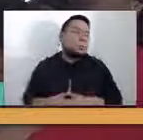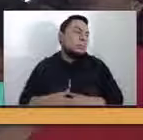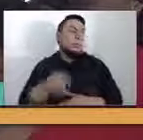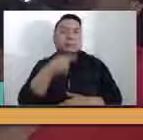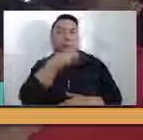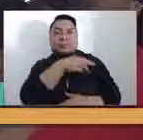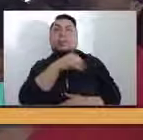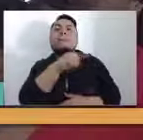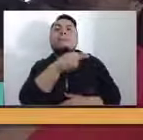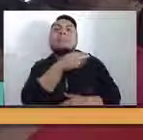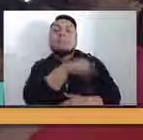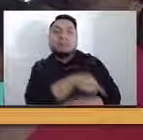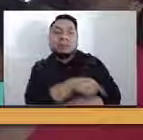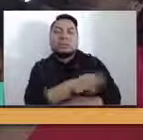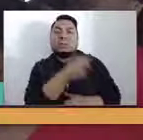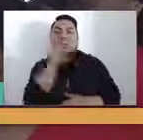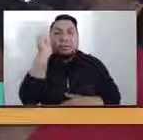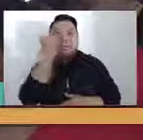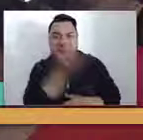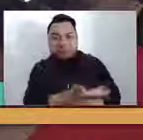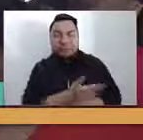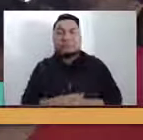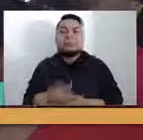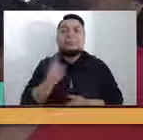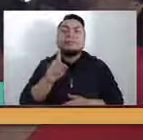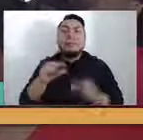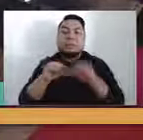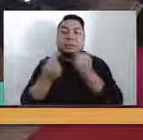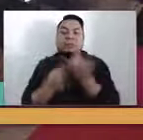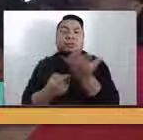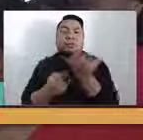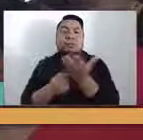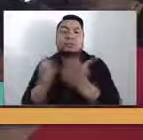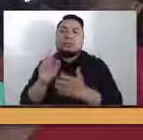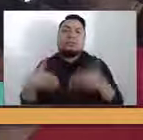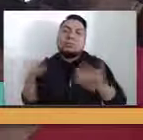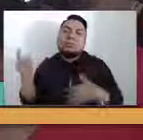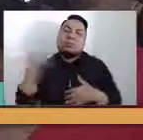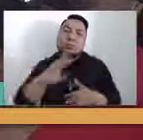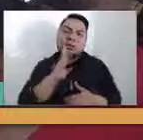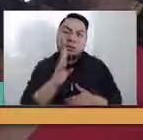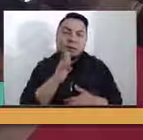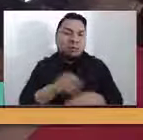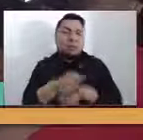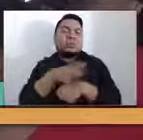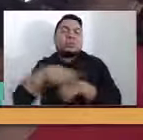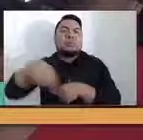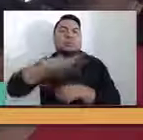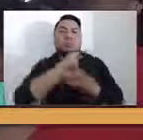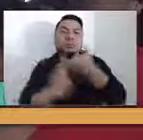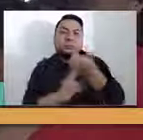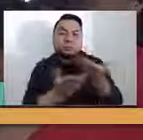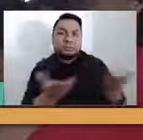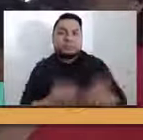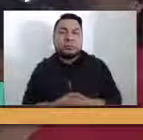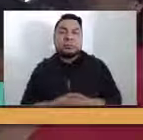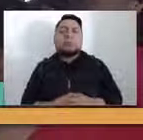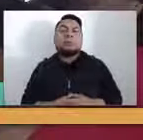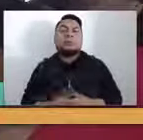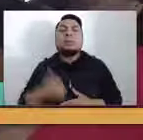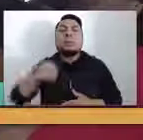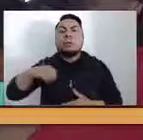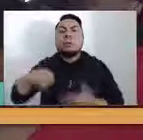Moyano. No teniendo la posibilidad que el equipo técnico pueda absorber las consultas de nuestros colegas regidores. Señor